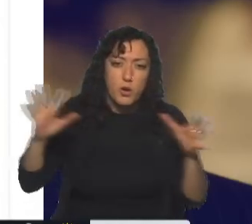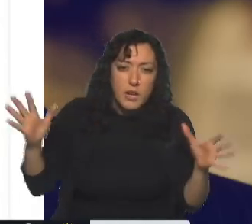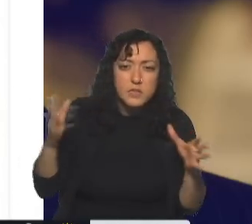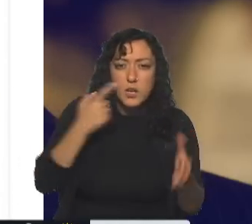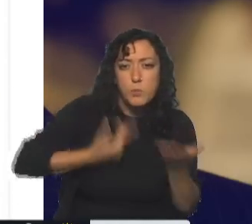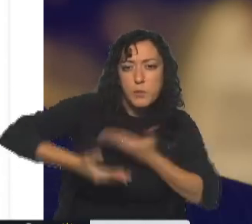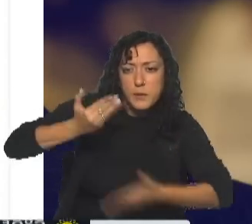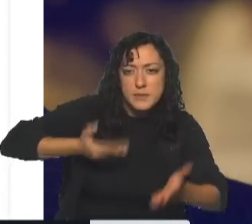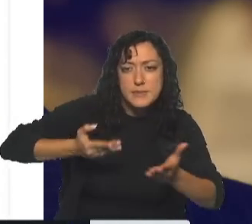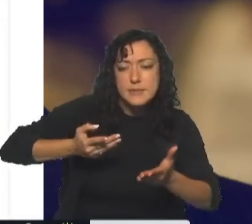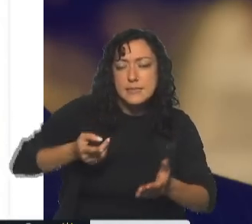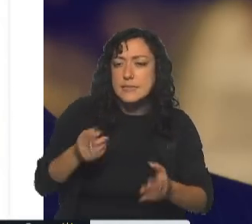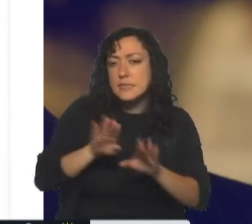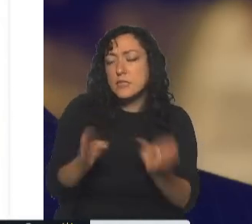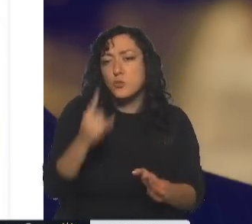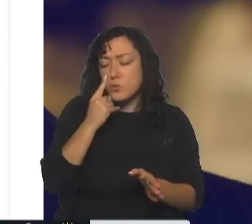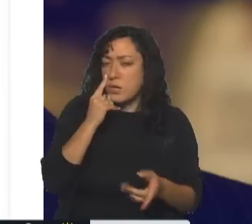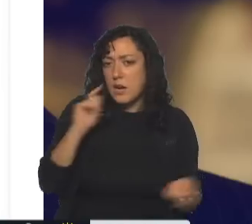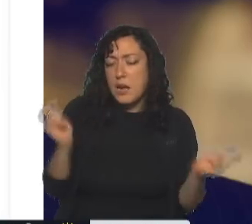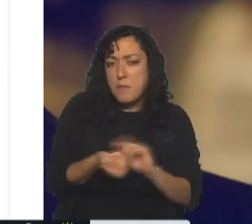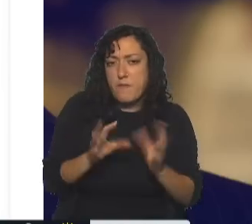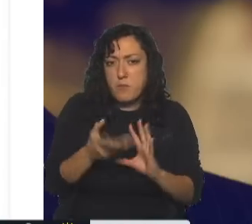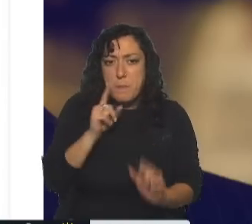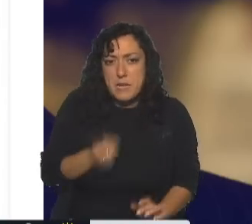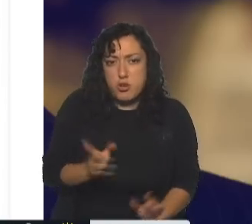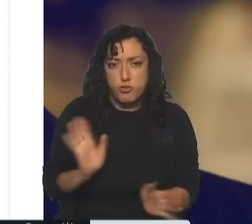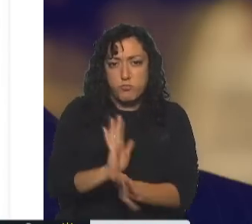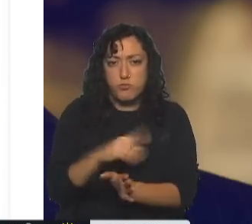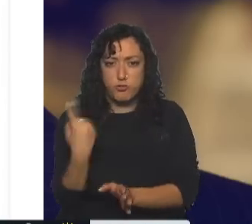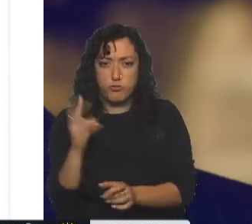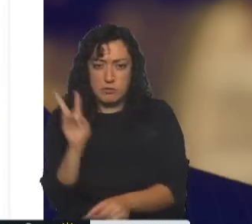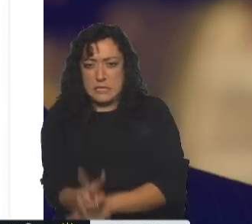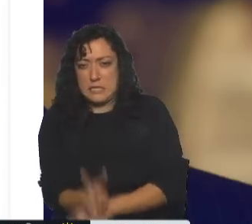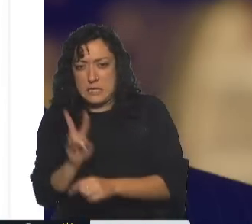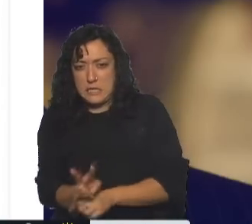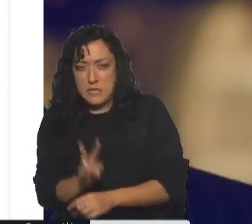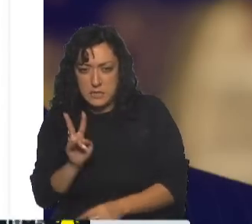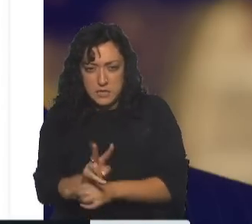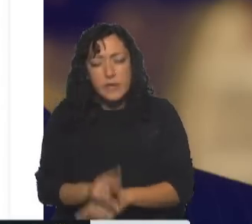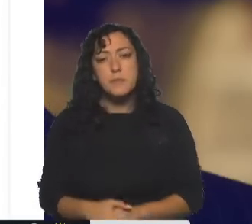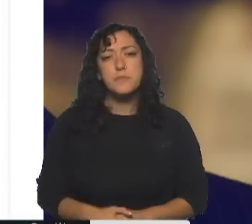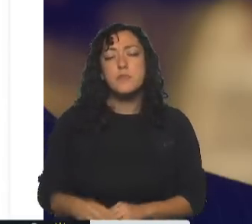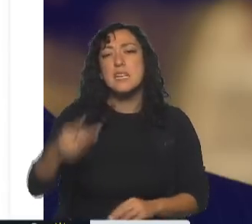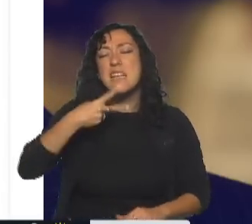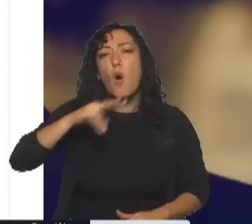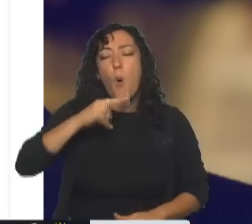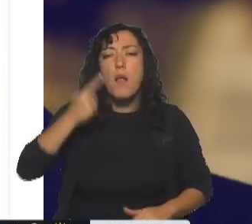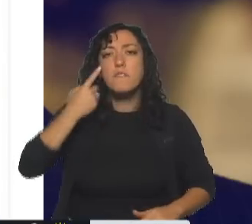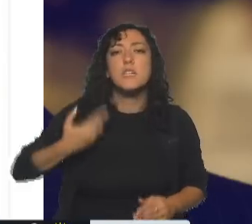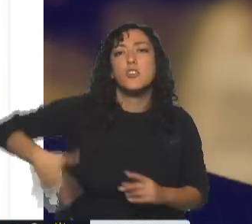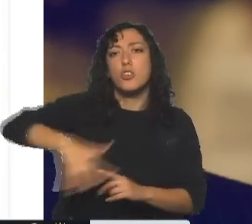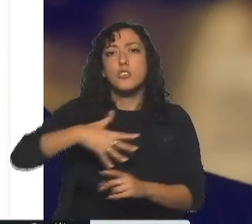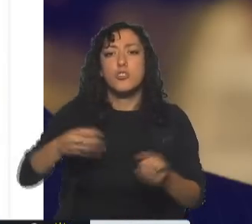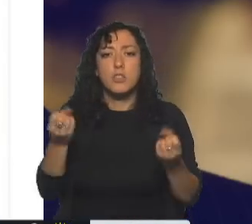altera peligrosamente la institucionalidad que tanto preservamos. A ver, dame San Juan, dame contexto